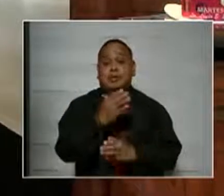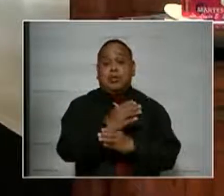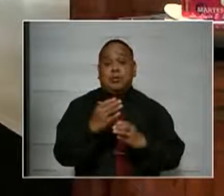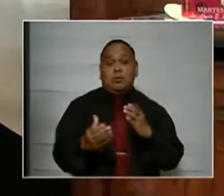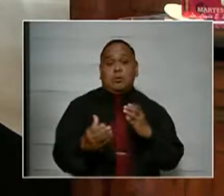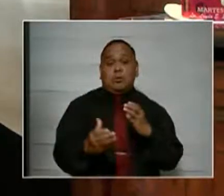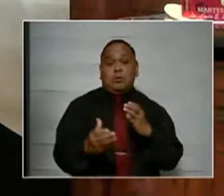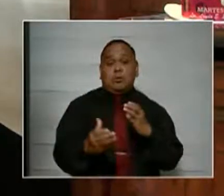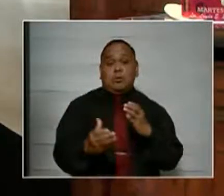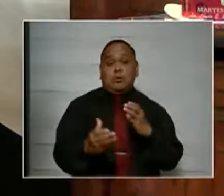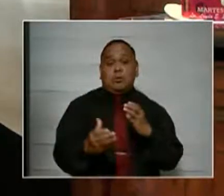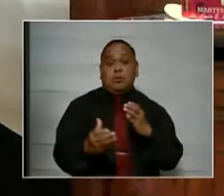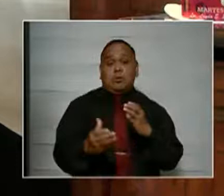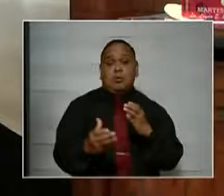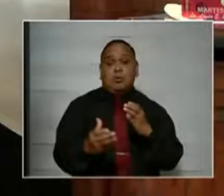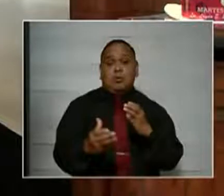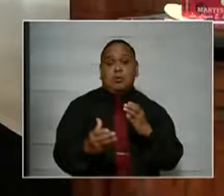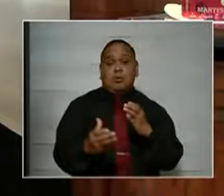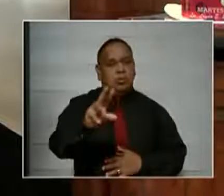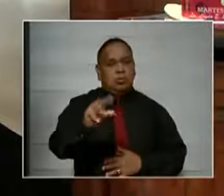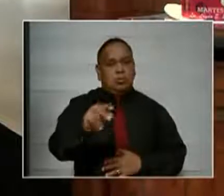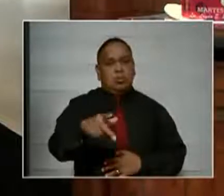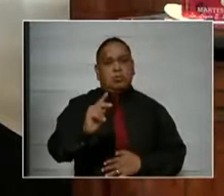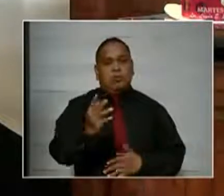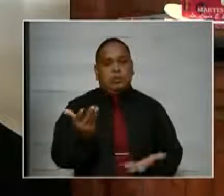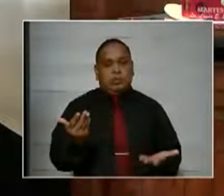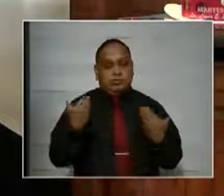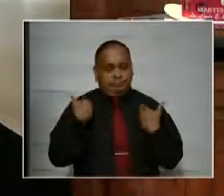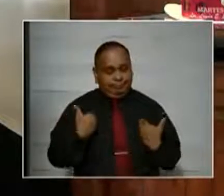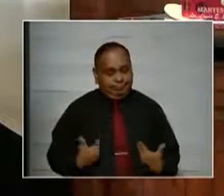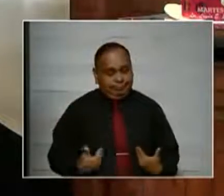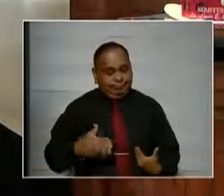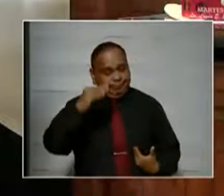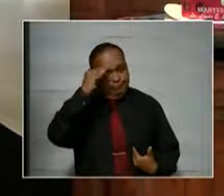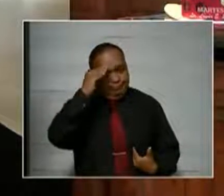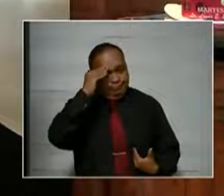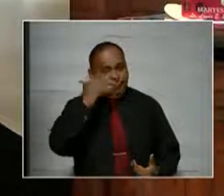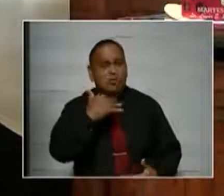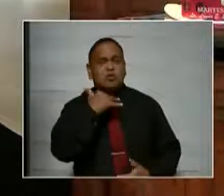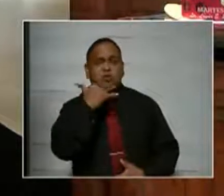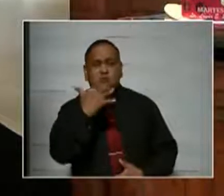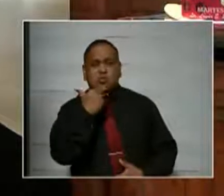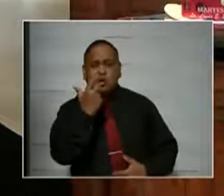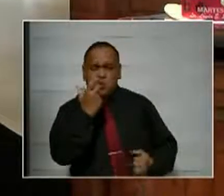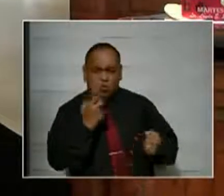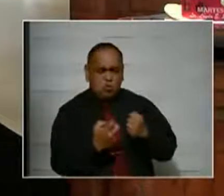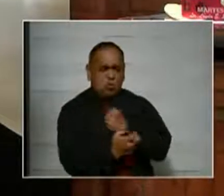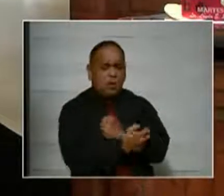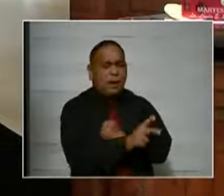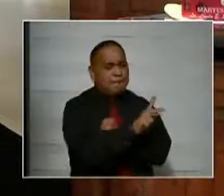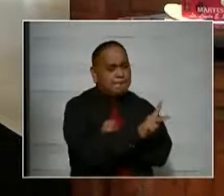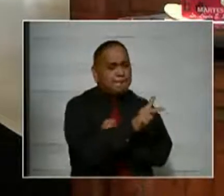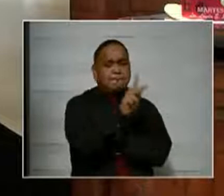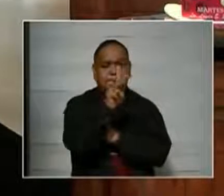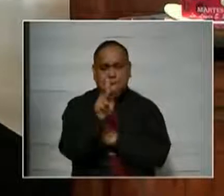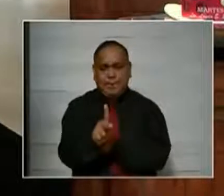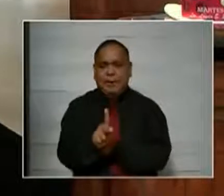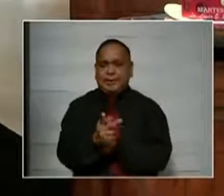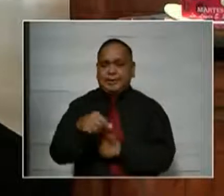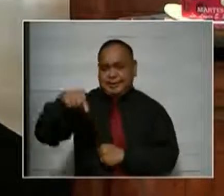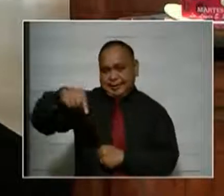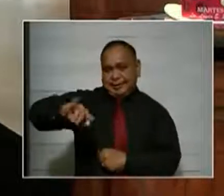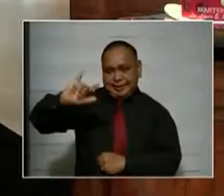sin mala intención siendo pensando que pues hay un acto de corrupción que se parece mucho a lo que estamos viviendo Nosotros